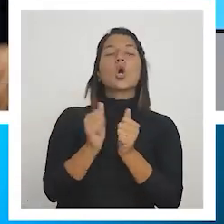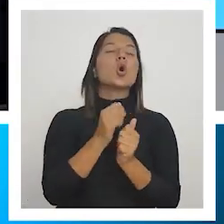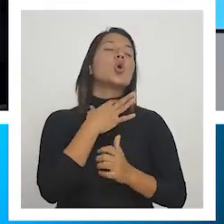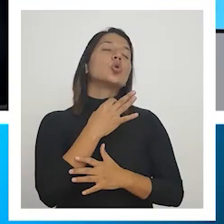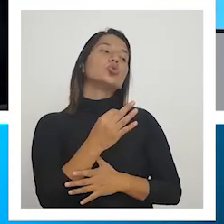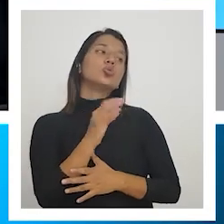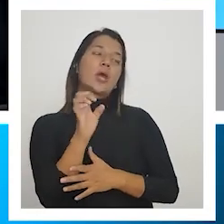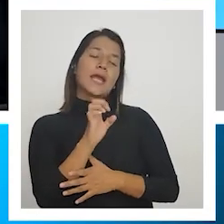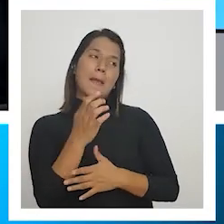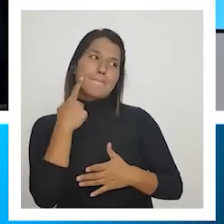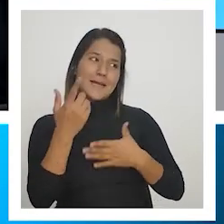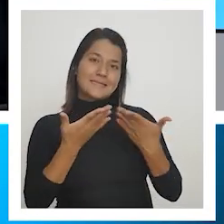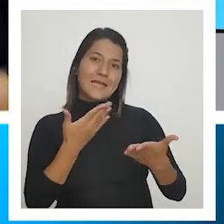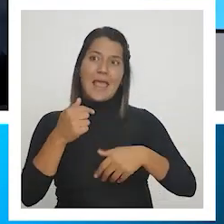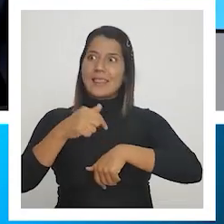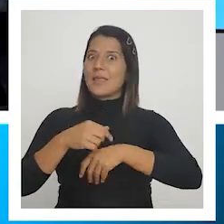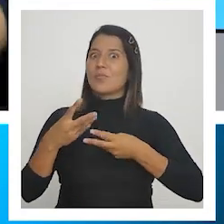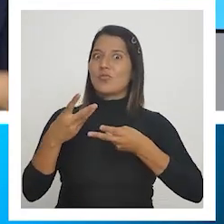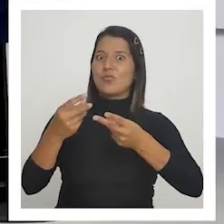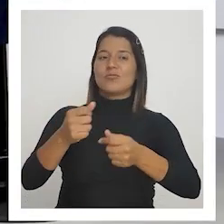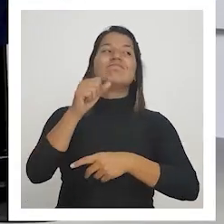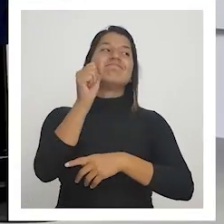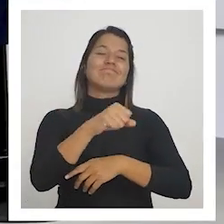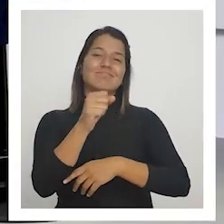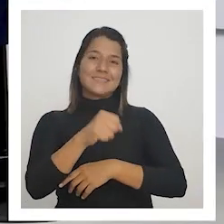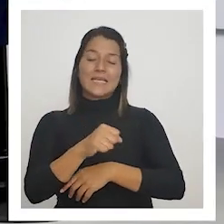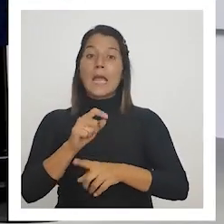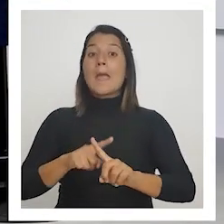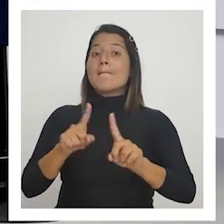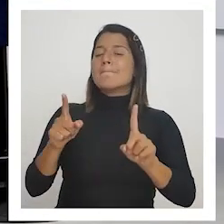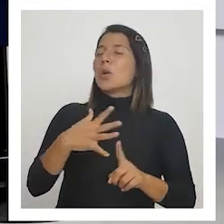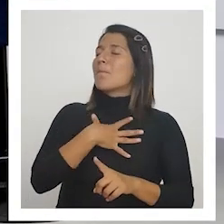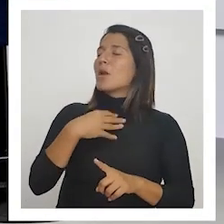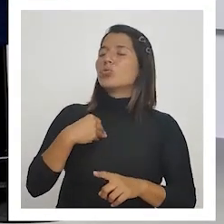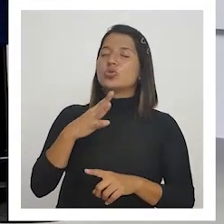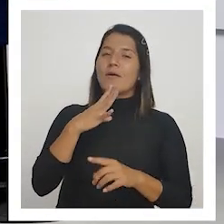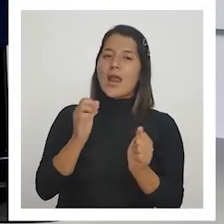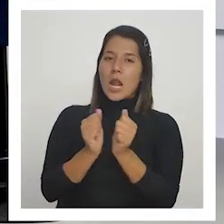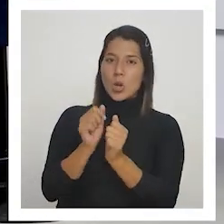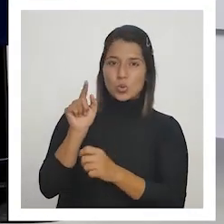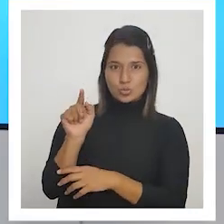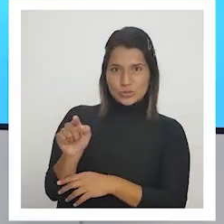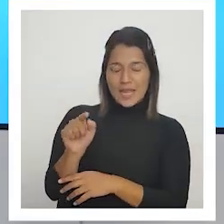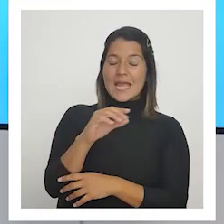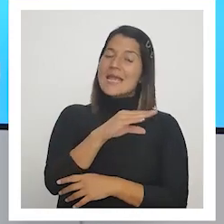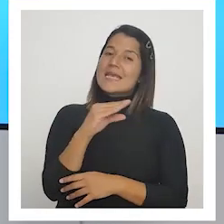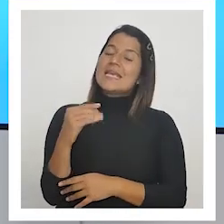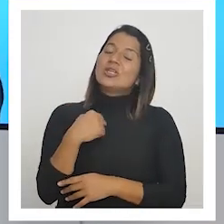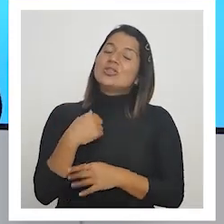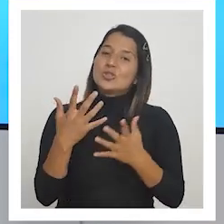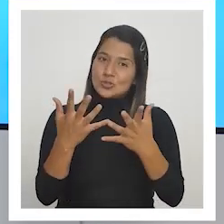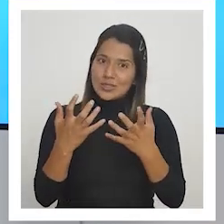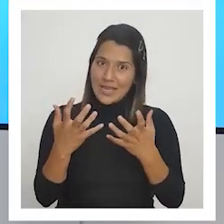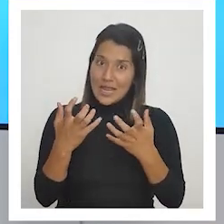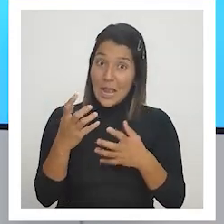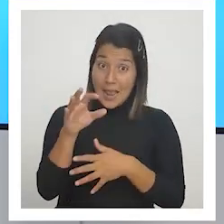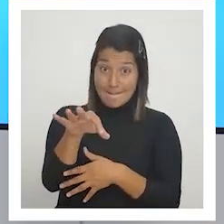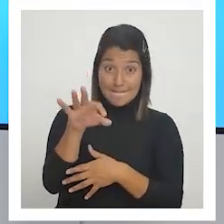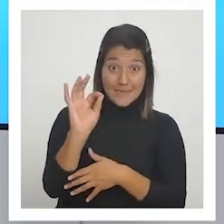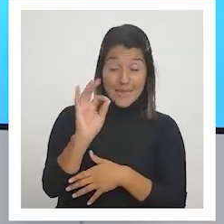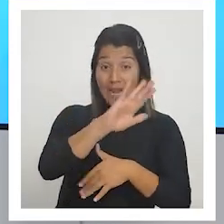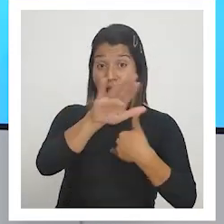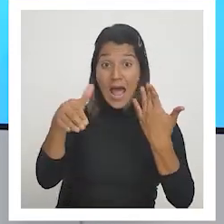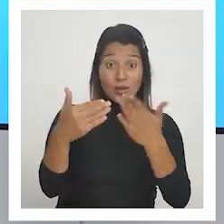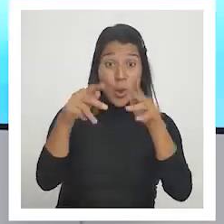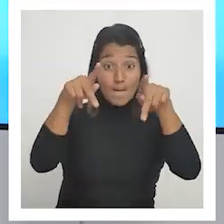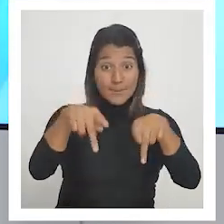este espacio, pero me encanta conversar con usted y quisiera invitar a todos los que nos están viendo y que de pronto tienen